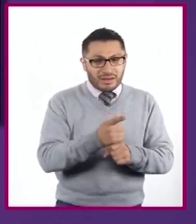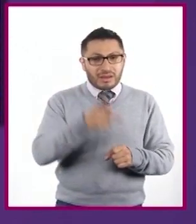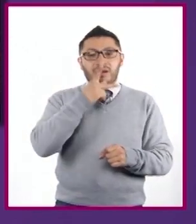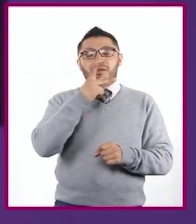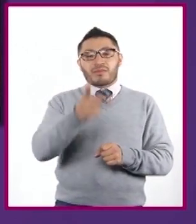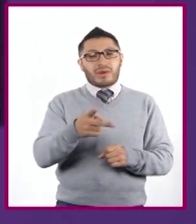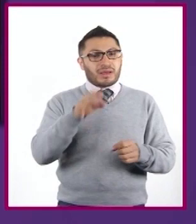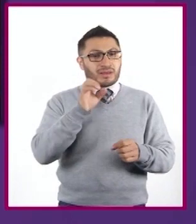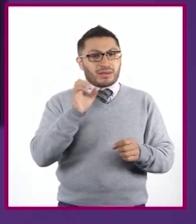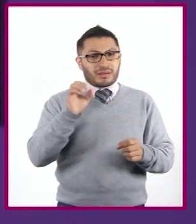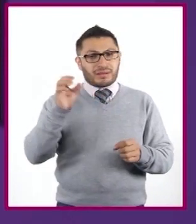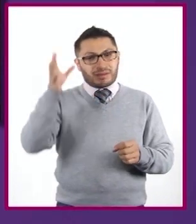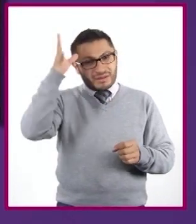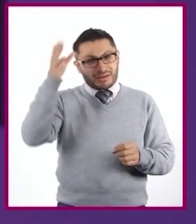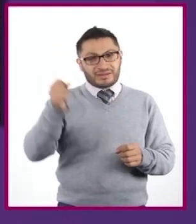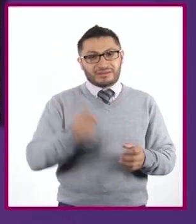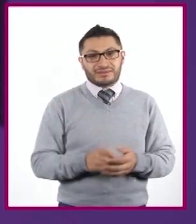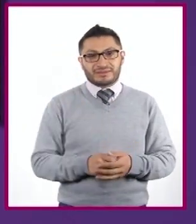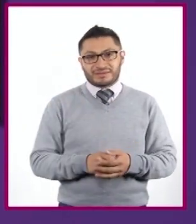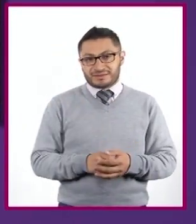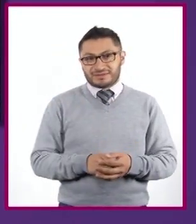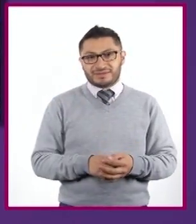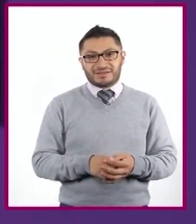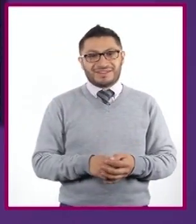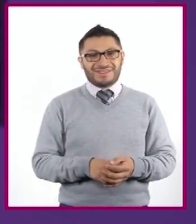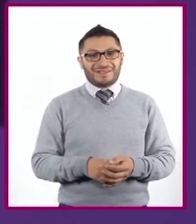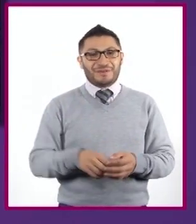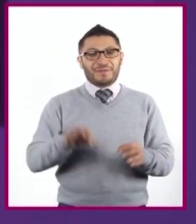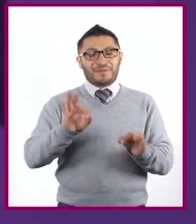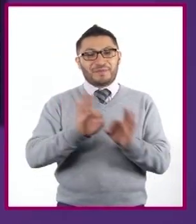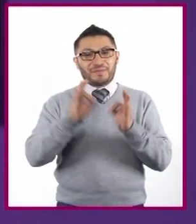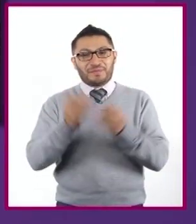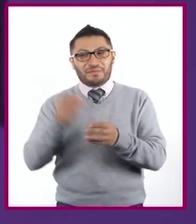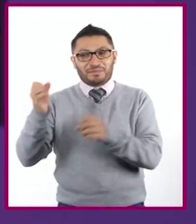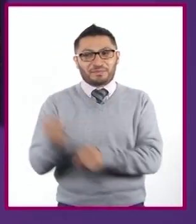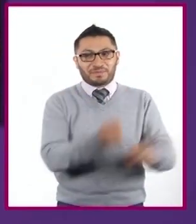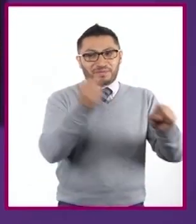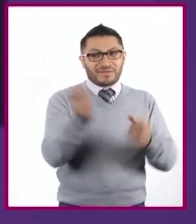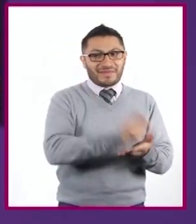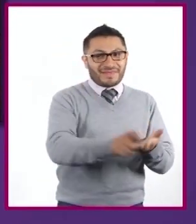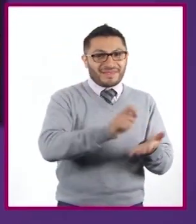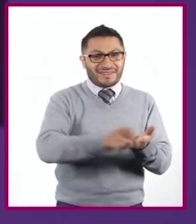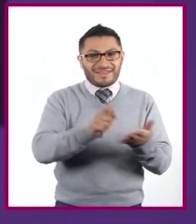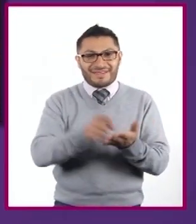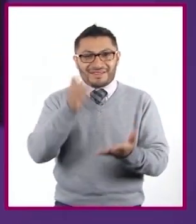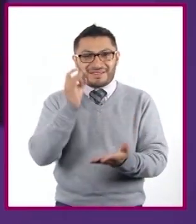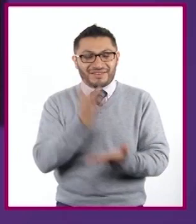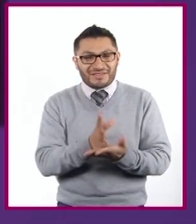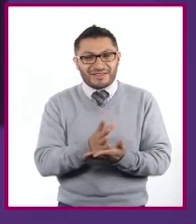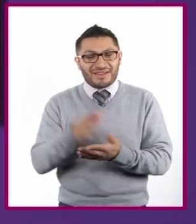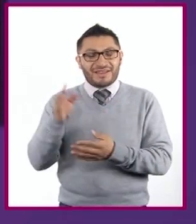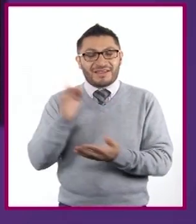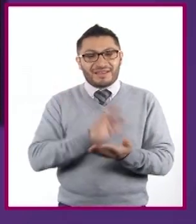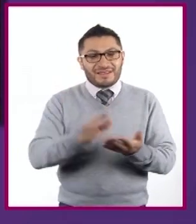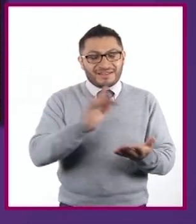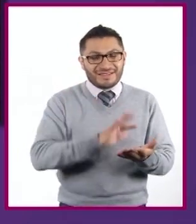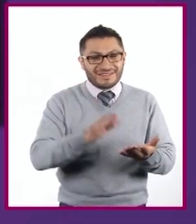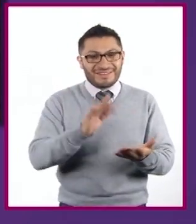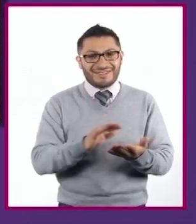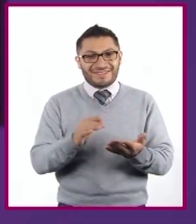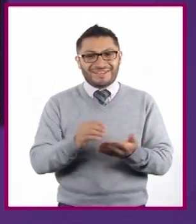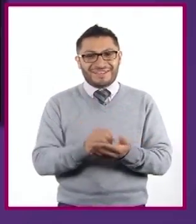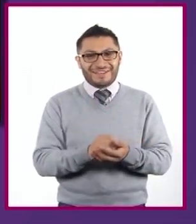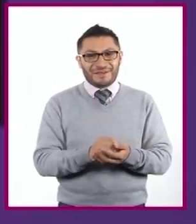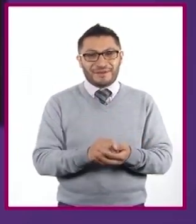específica. Con la técnica barrida del texto, solo leemos las primeras líneas del primero y del último párrafo de una página que